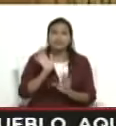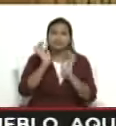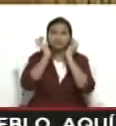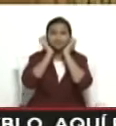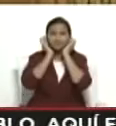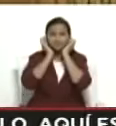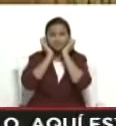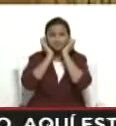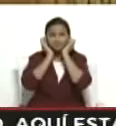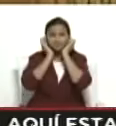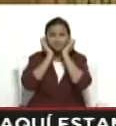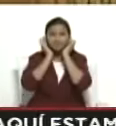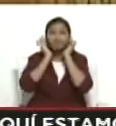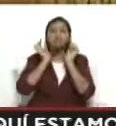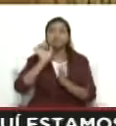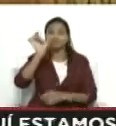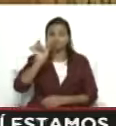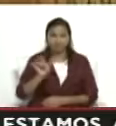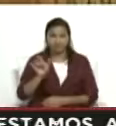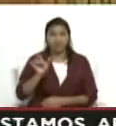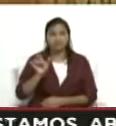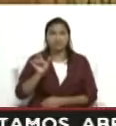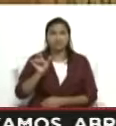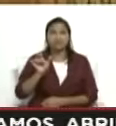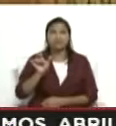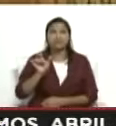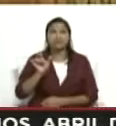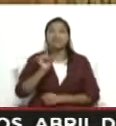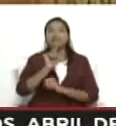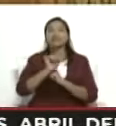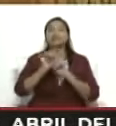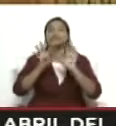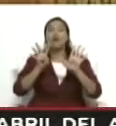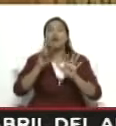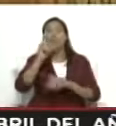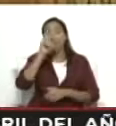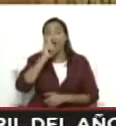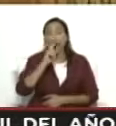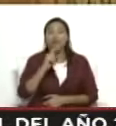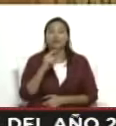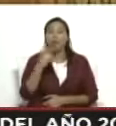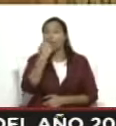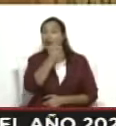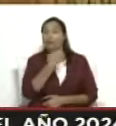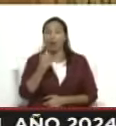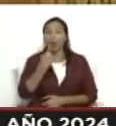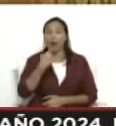palacio. Un tiro en la boca, 19 añitos.